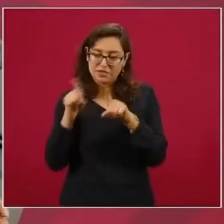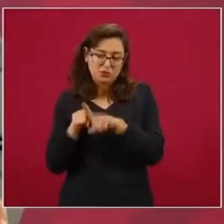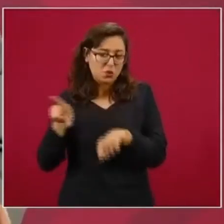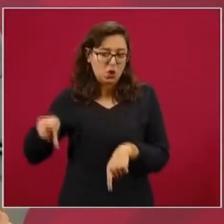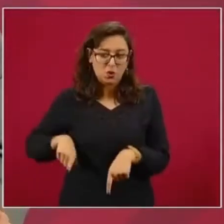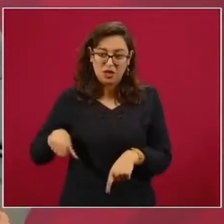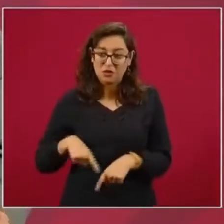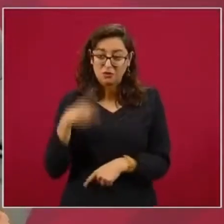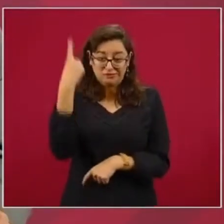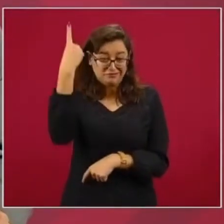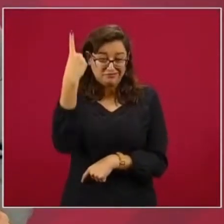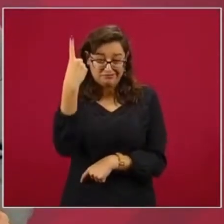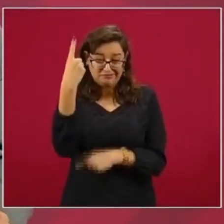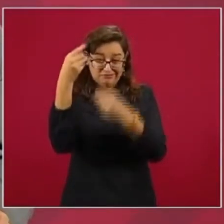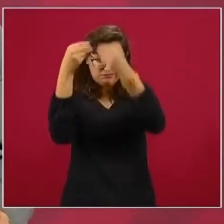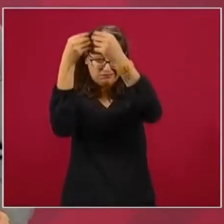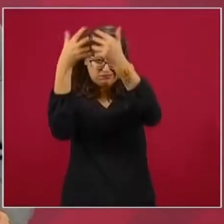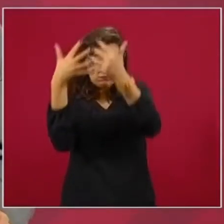de limpiar.